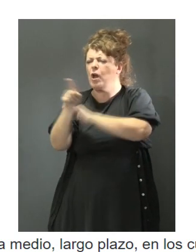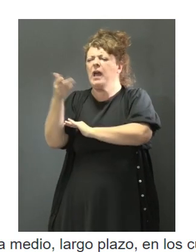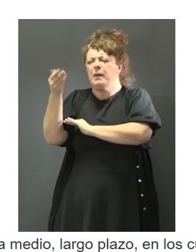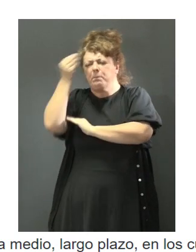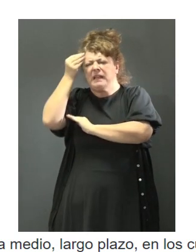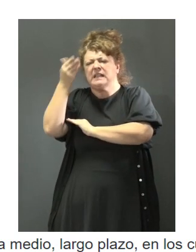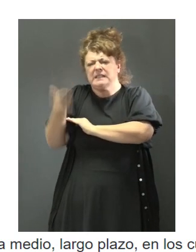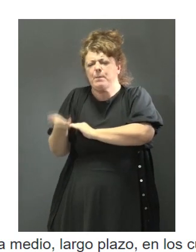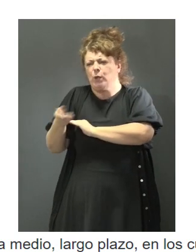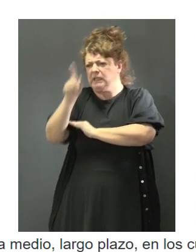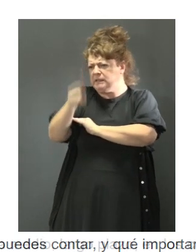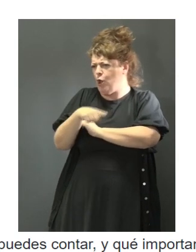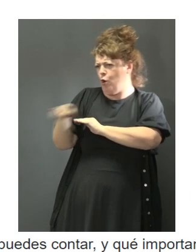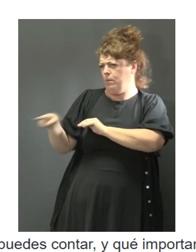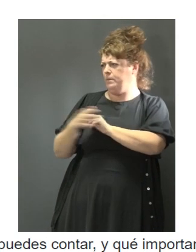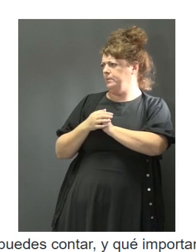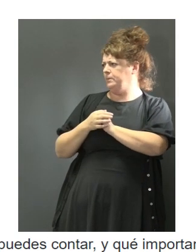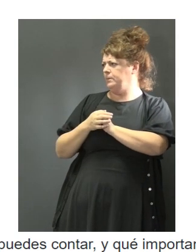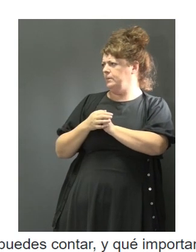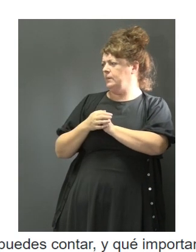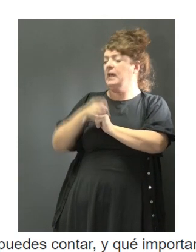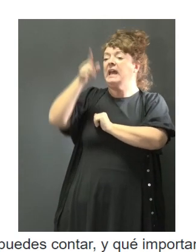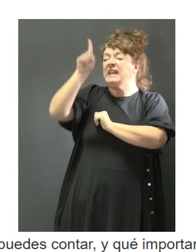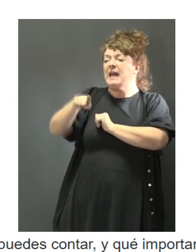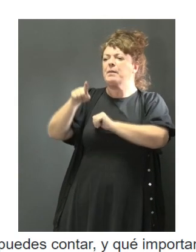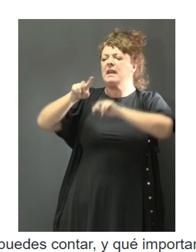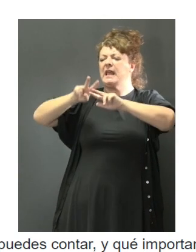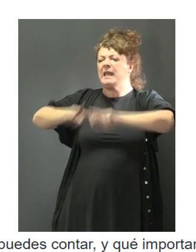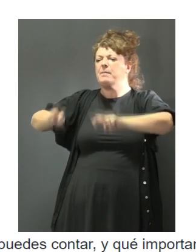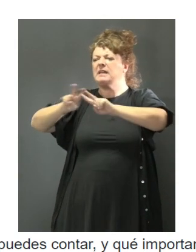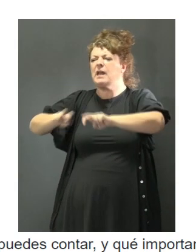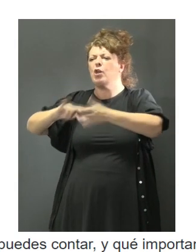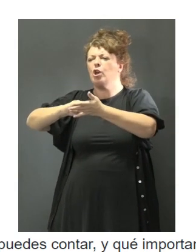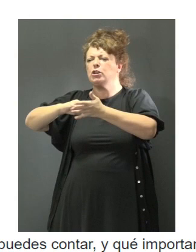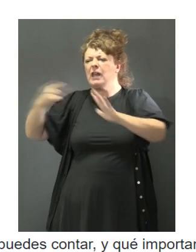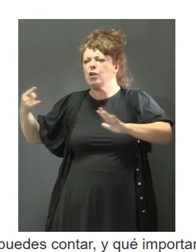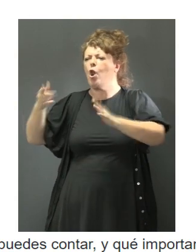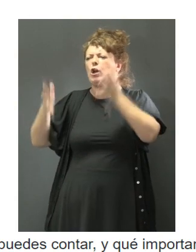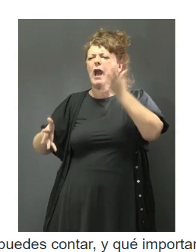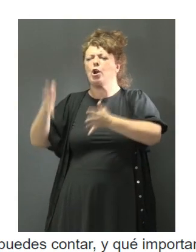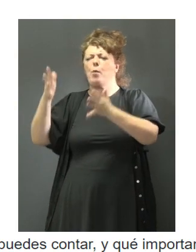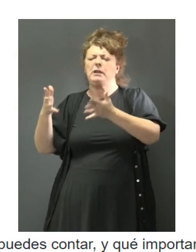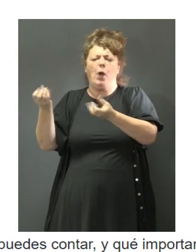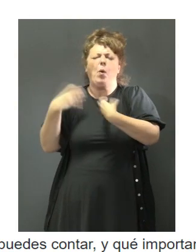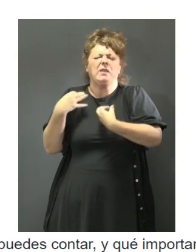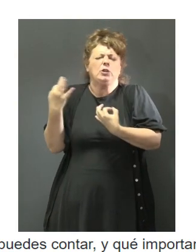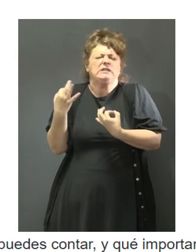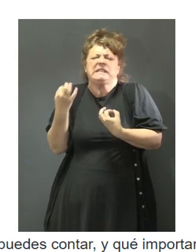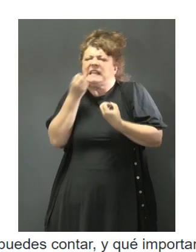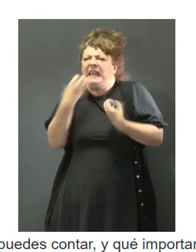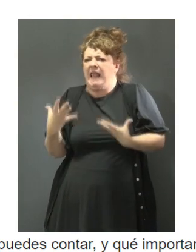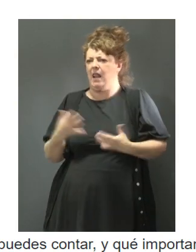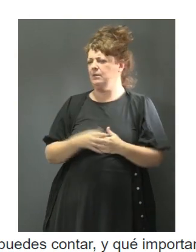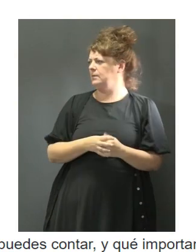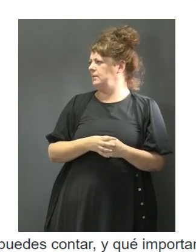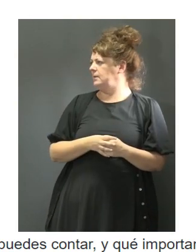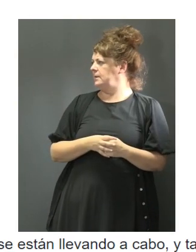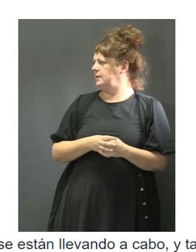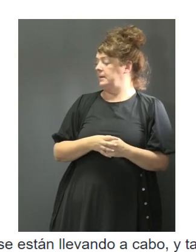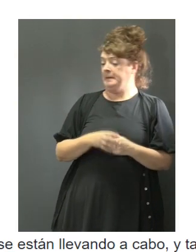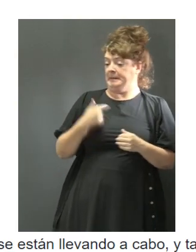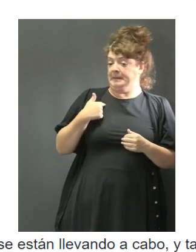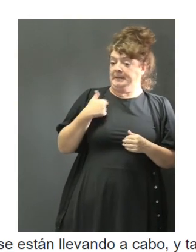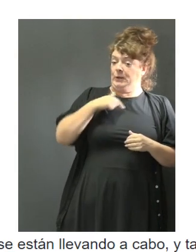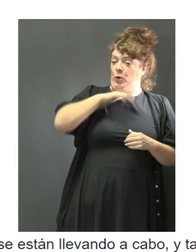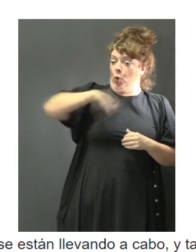cabo y también en la propia investigación sobre tecnologías robóticas? Sí, bueno, voy a empezar por esto último